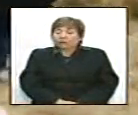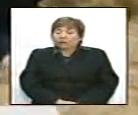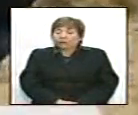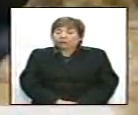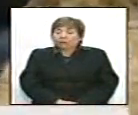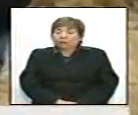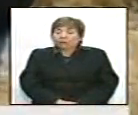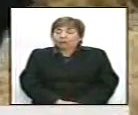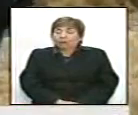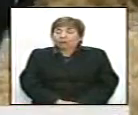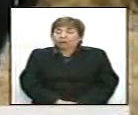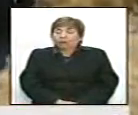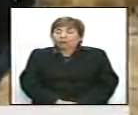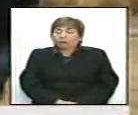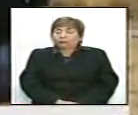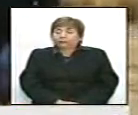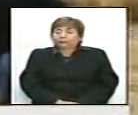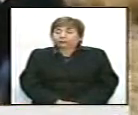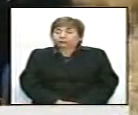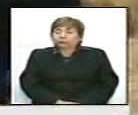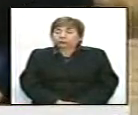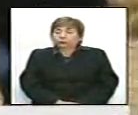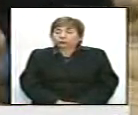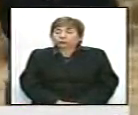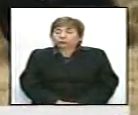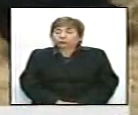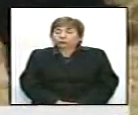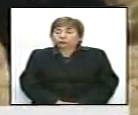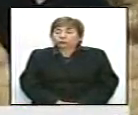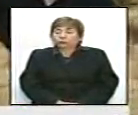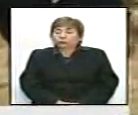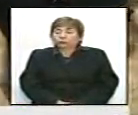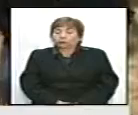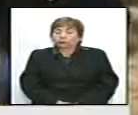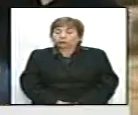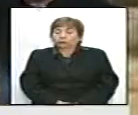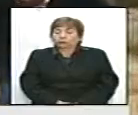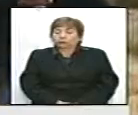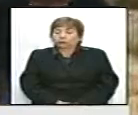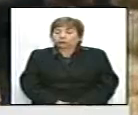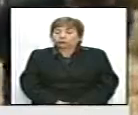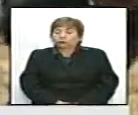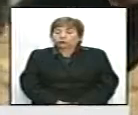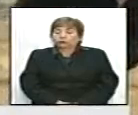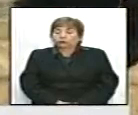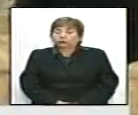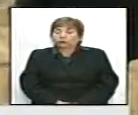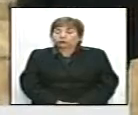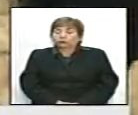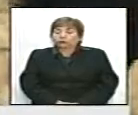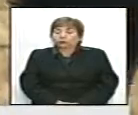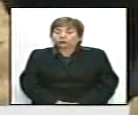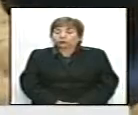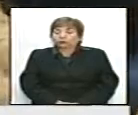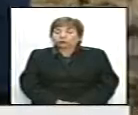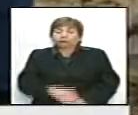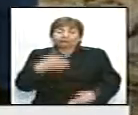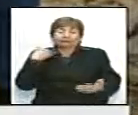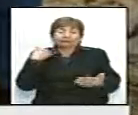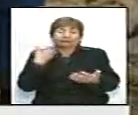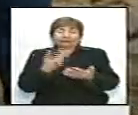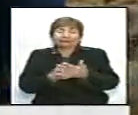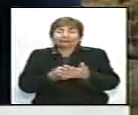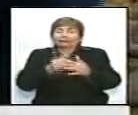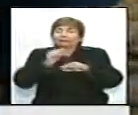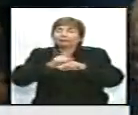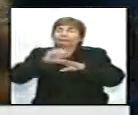A través de obras, proyectos sostenibles, no que se entregue la plata como están entregando ahora. Llegaron hasta la